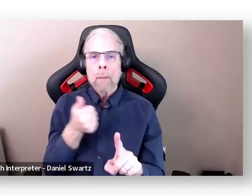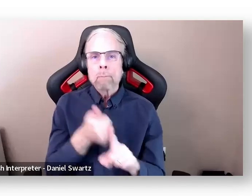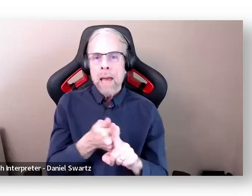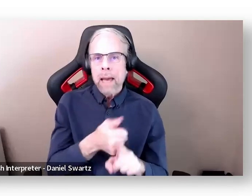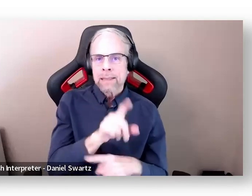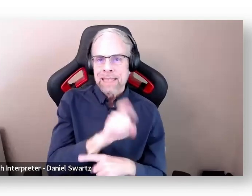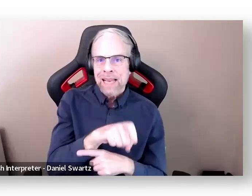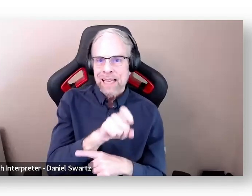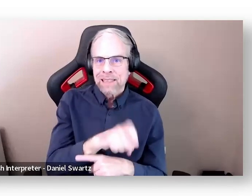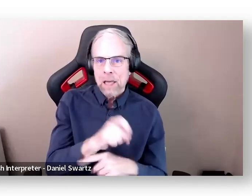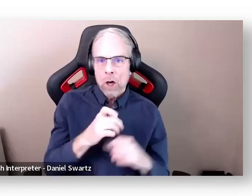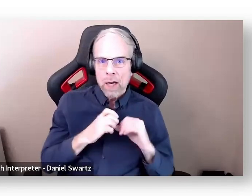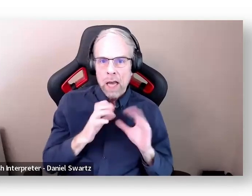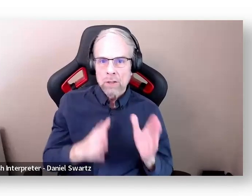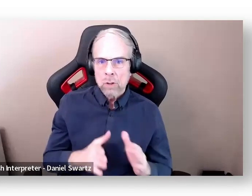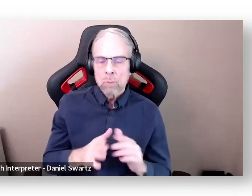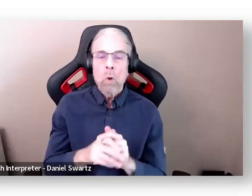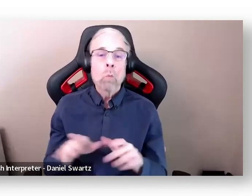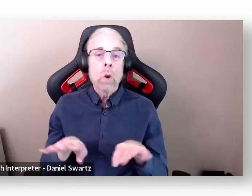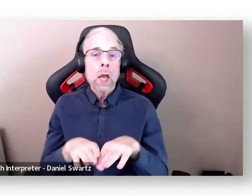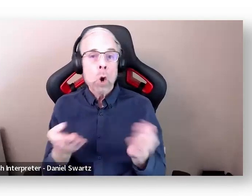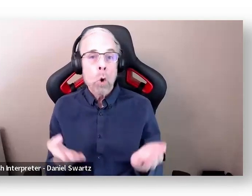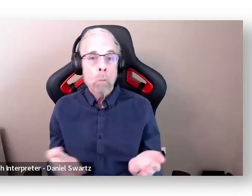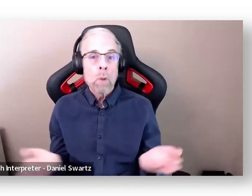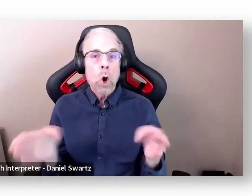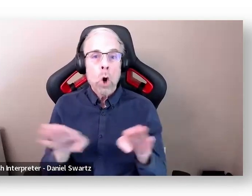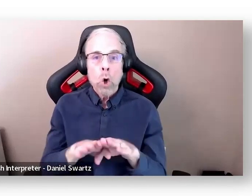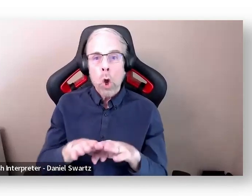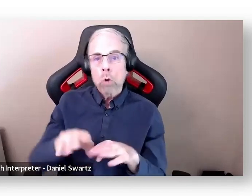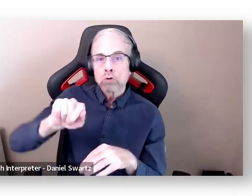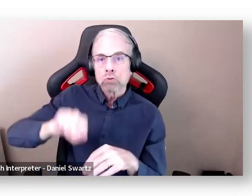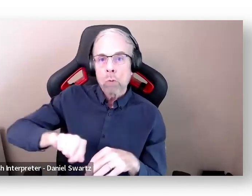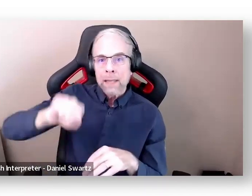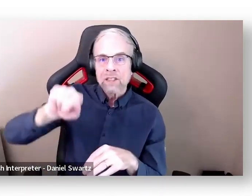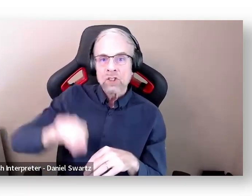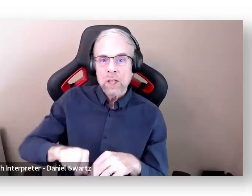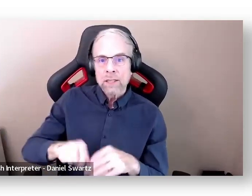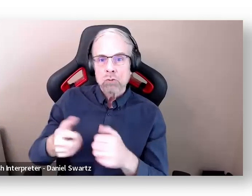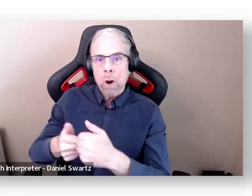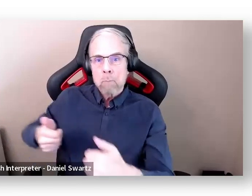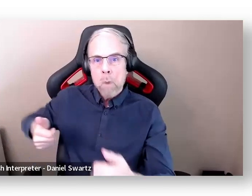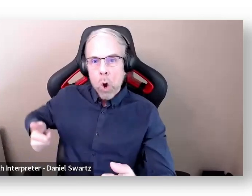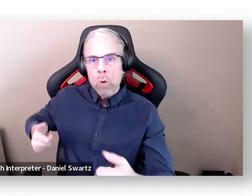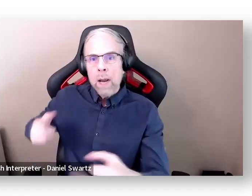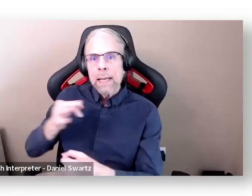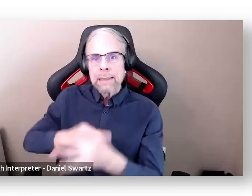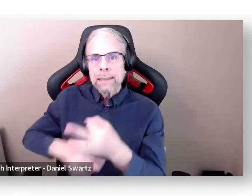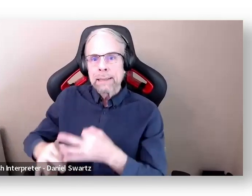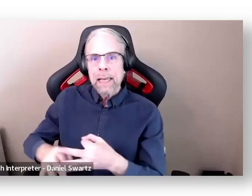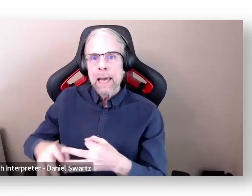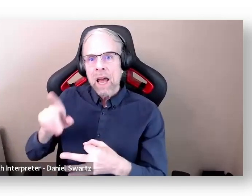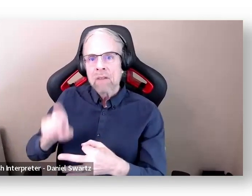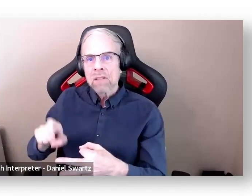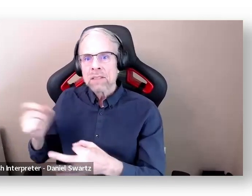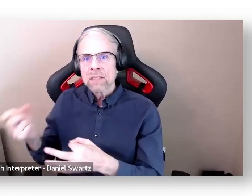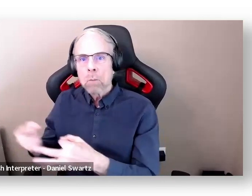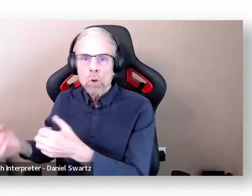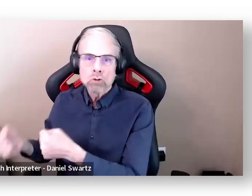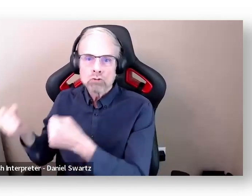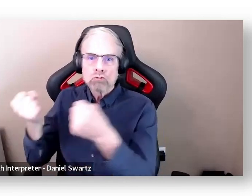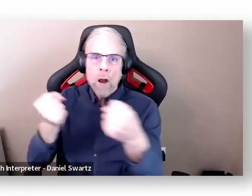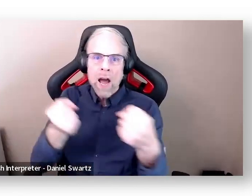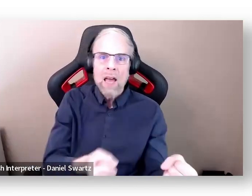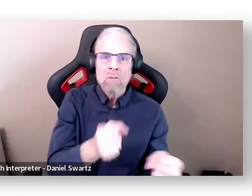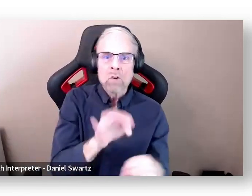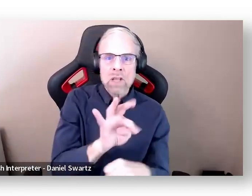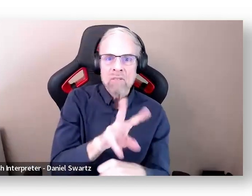afecta solo los clientes necesarios. Podemos abrir y cerrar estos interruptores de forma remota en lugar de tener que